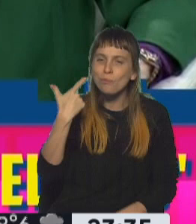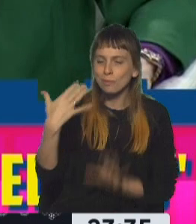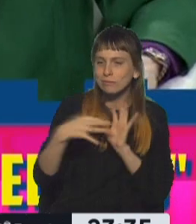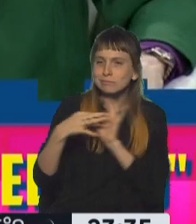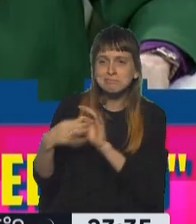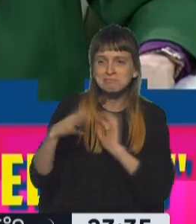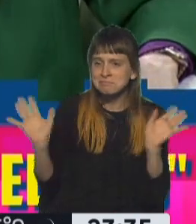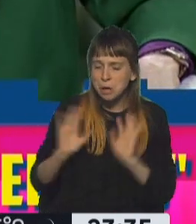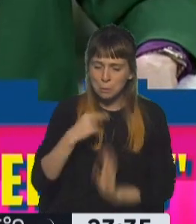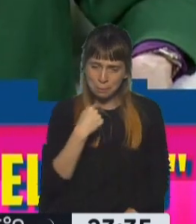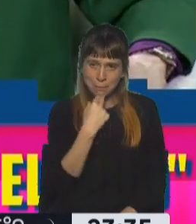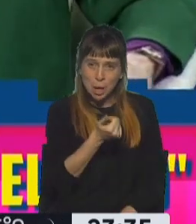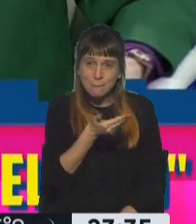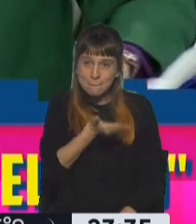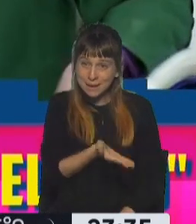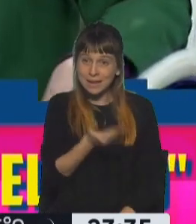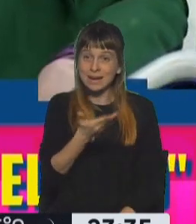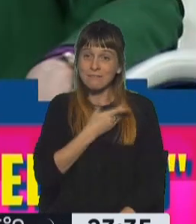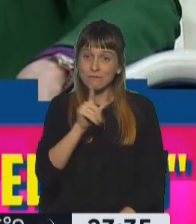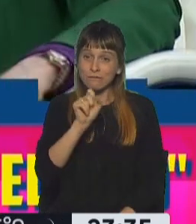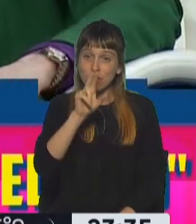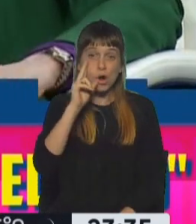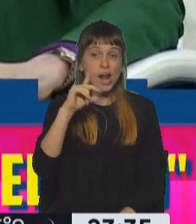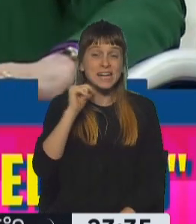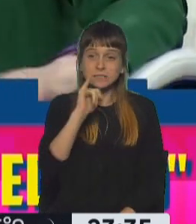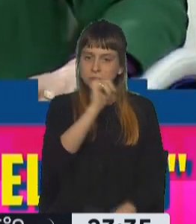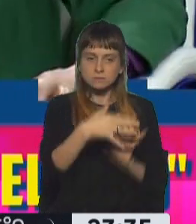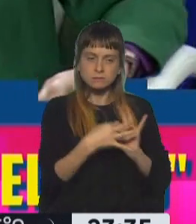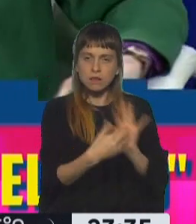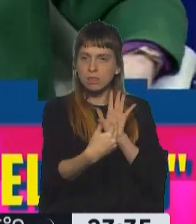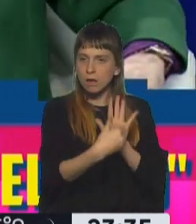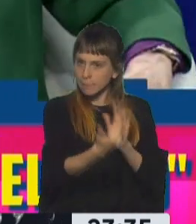hija, Florencia, sí depende de mí.